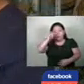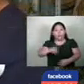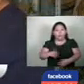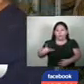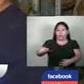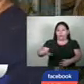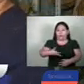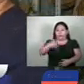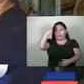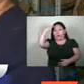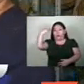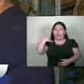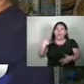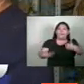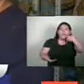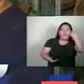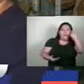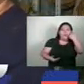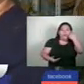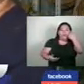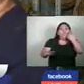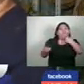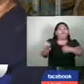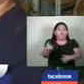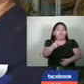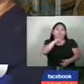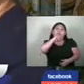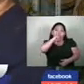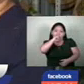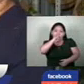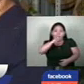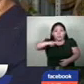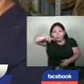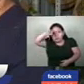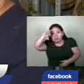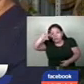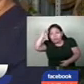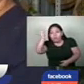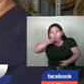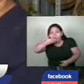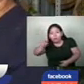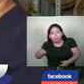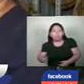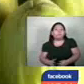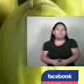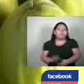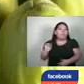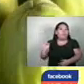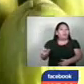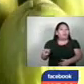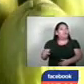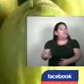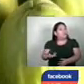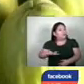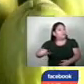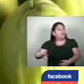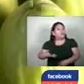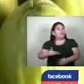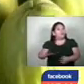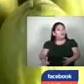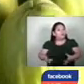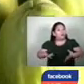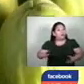y jóvenes de escasos recursos, campesinos en su mayoría, que buscamos la manera de